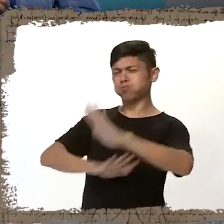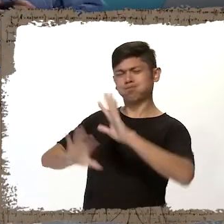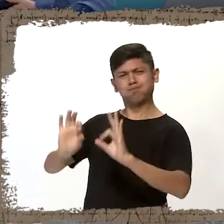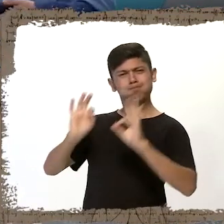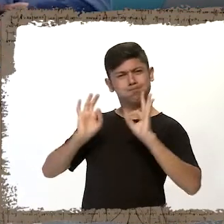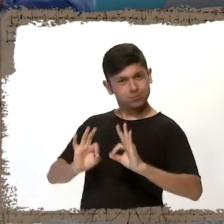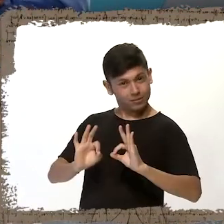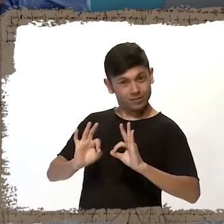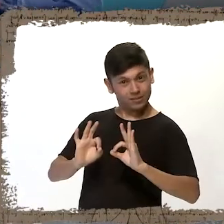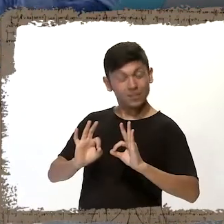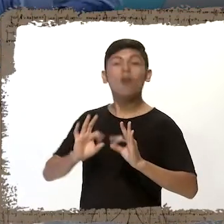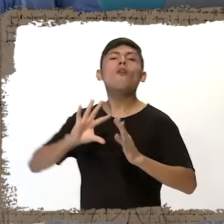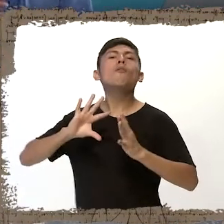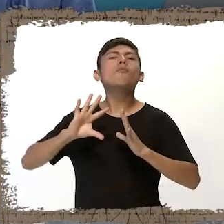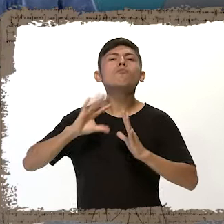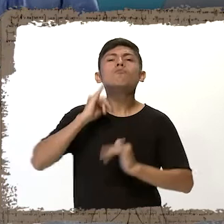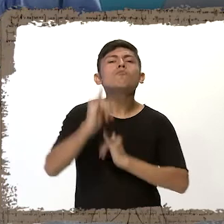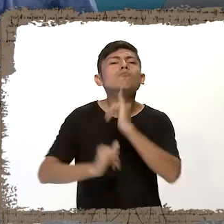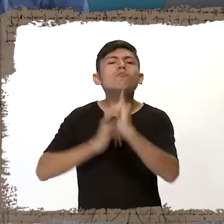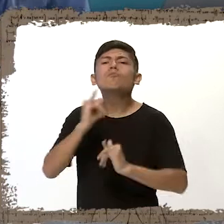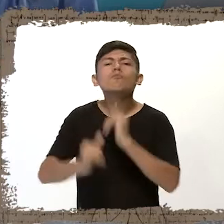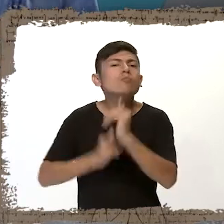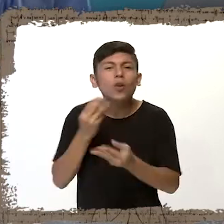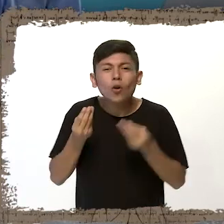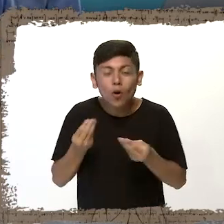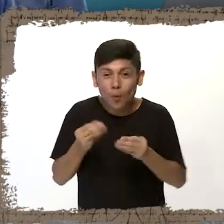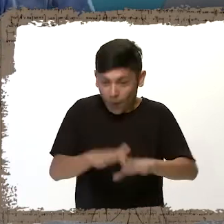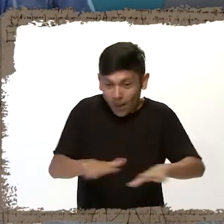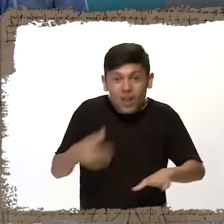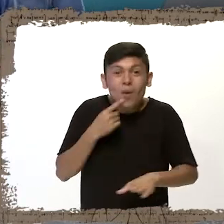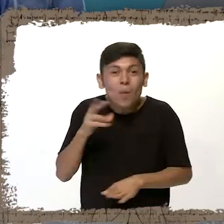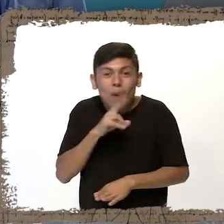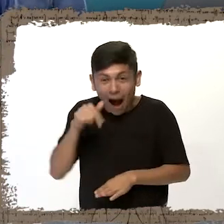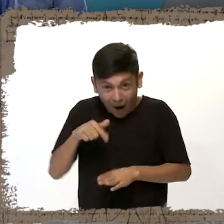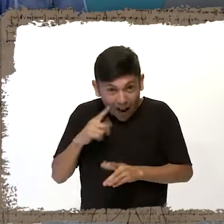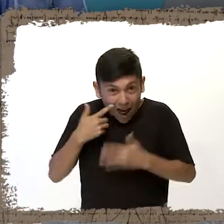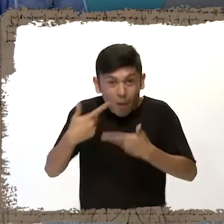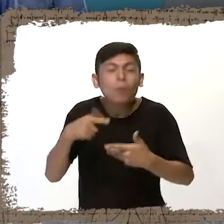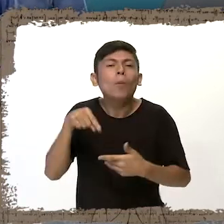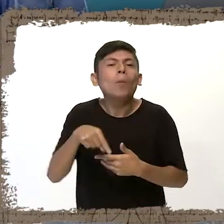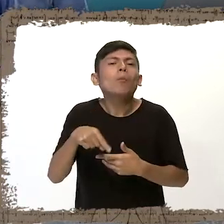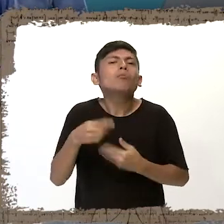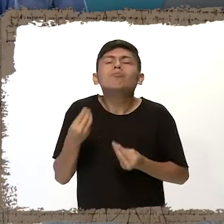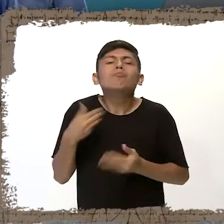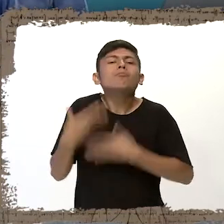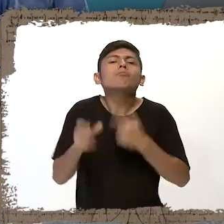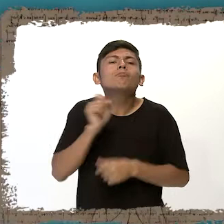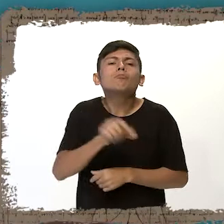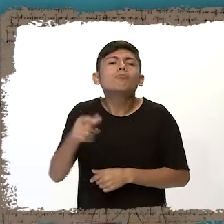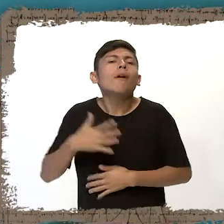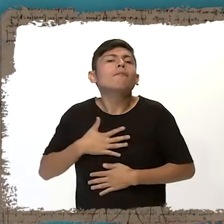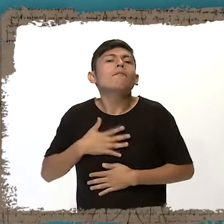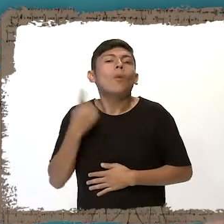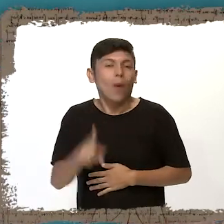que mi producción ha preparado cómo contar cuentos y cómo estos niños y niñas que van a ver ahora nos dicen cuáles